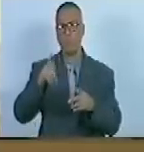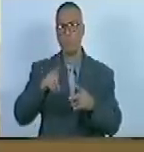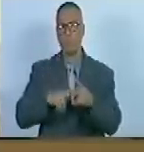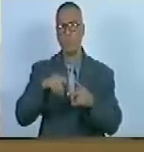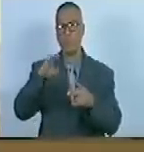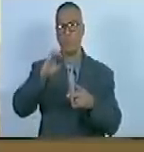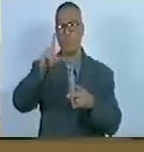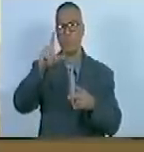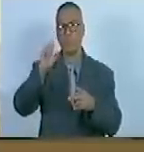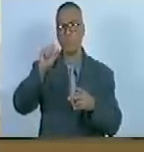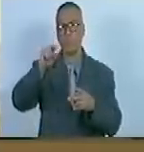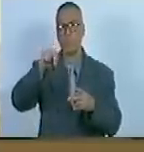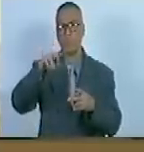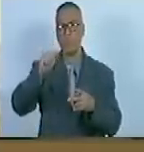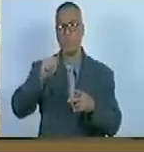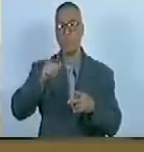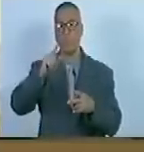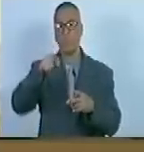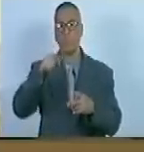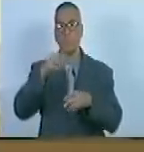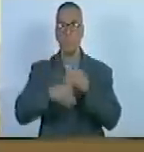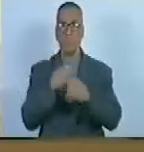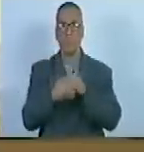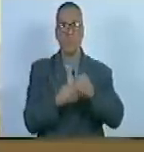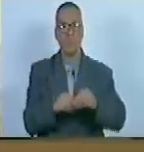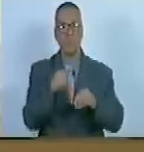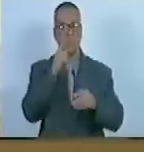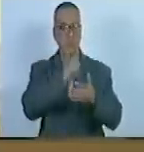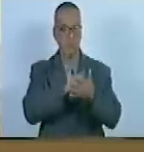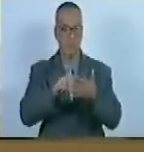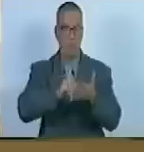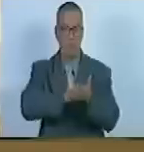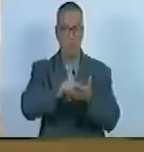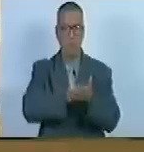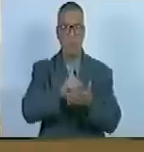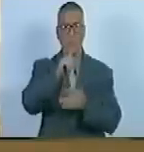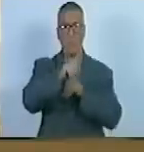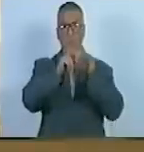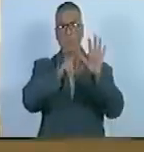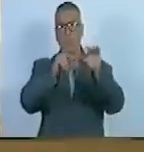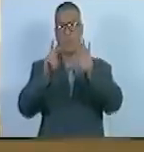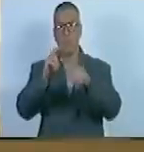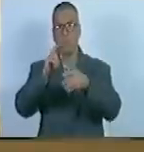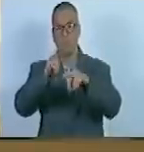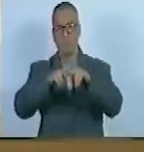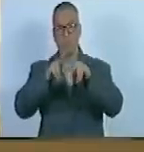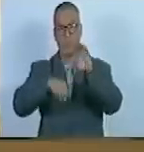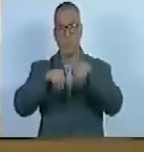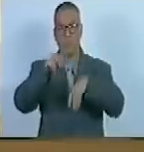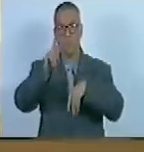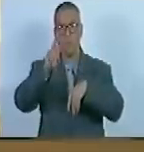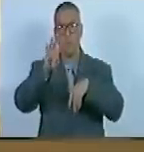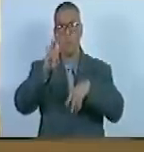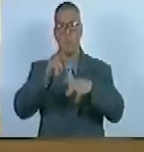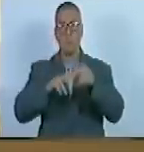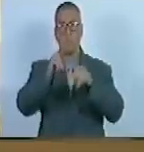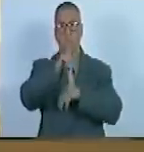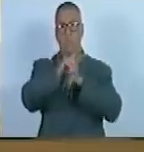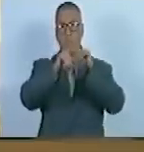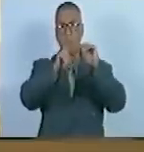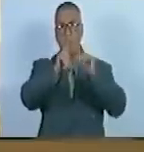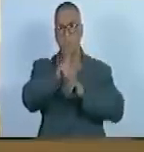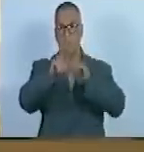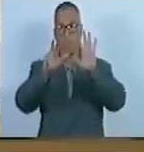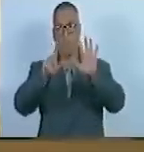Sierra Leona y de Liberia, de conformidad con lo previsto en los artículos 187, numeral 14 y